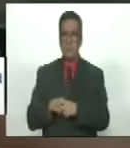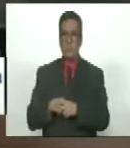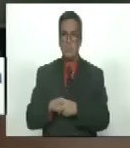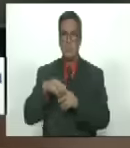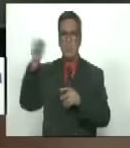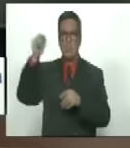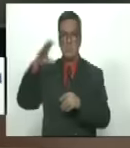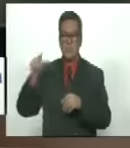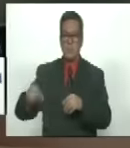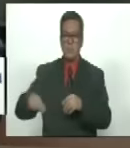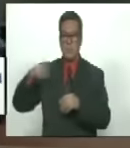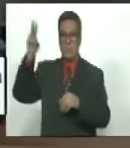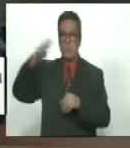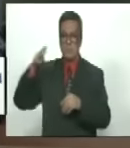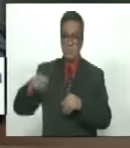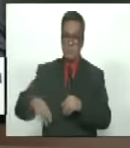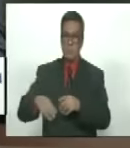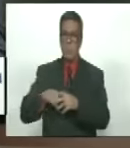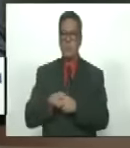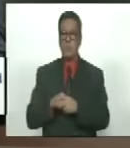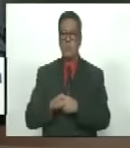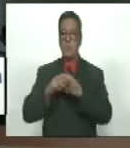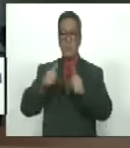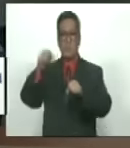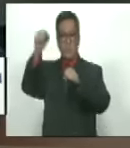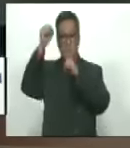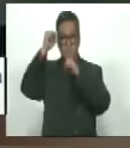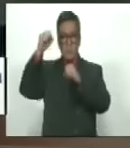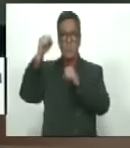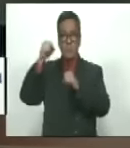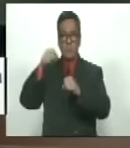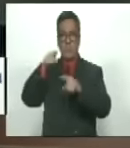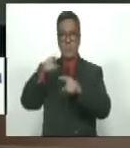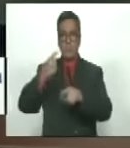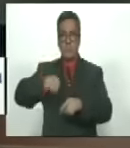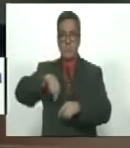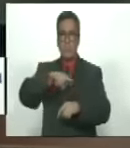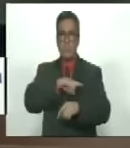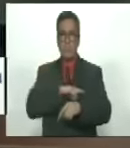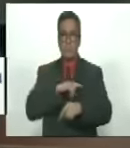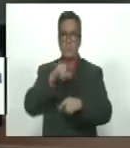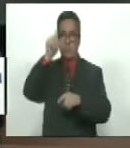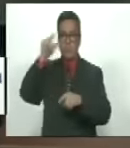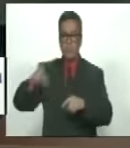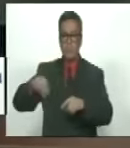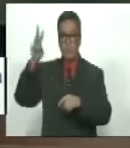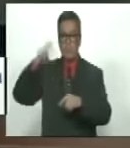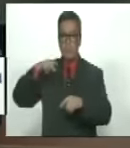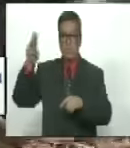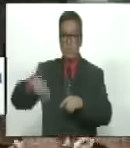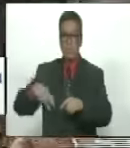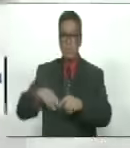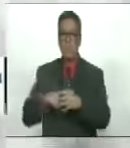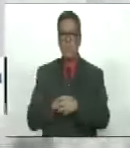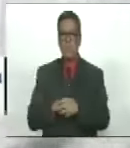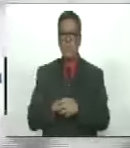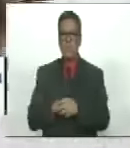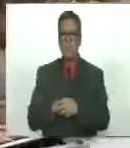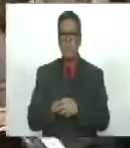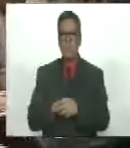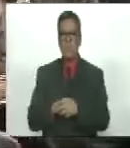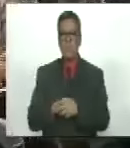el sol de Venezuela, que viva la patria y que viva nuestro Esequibo.